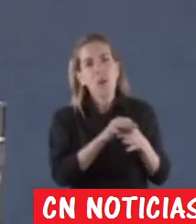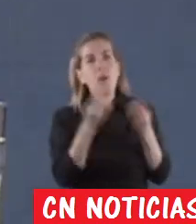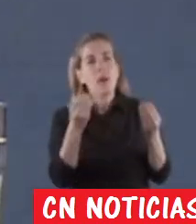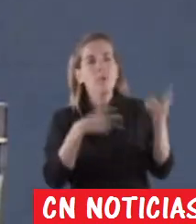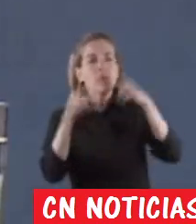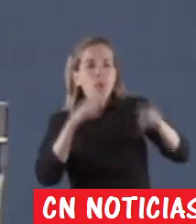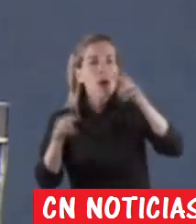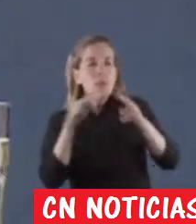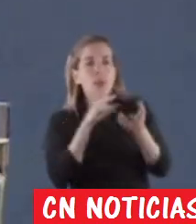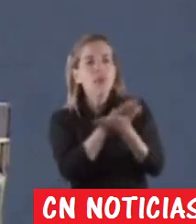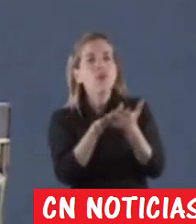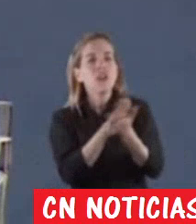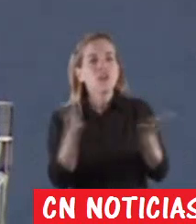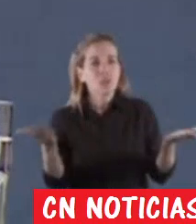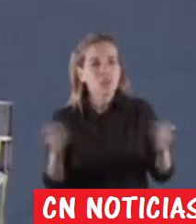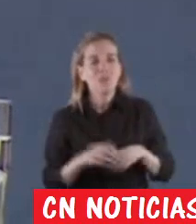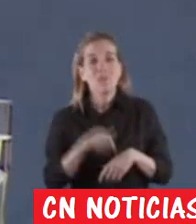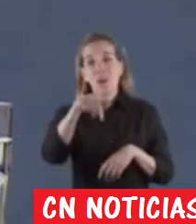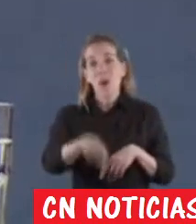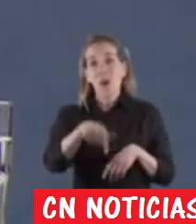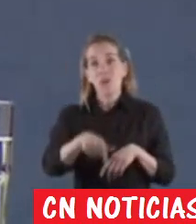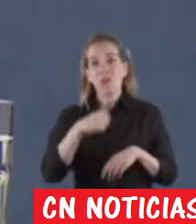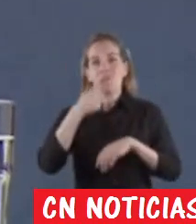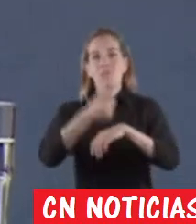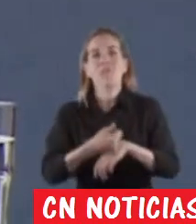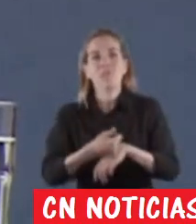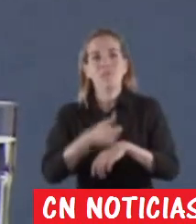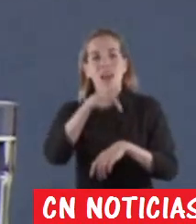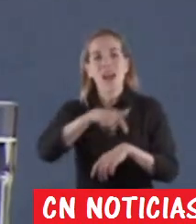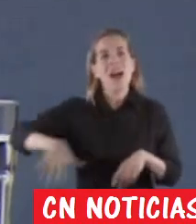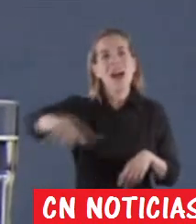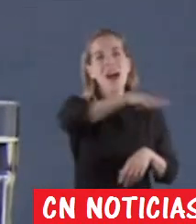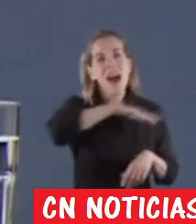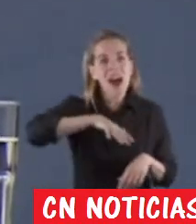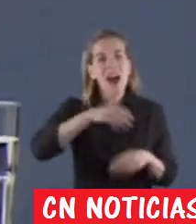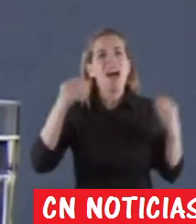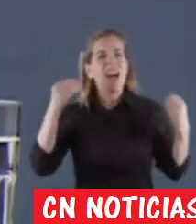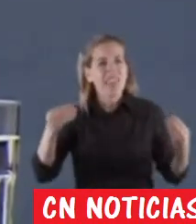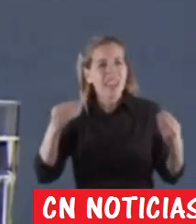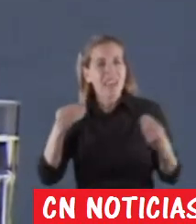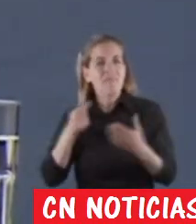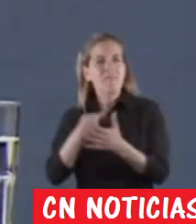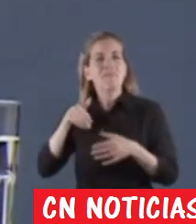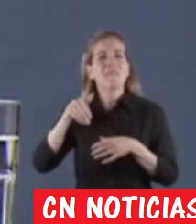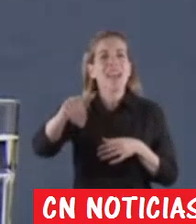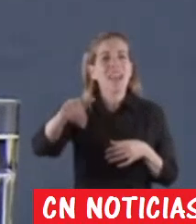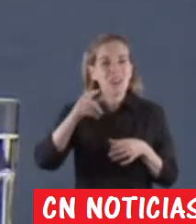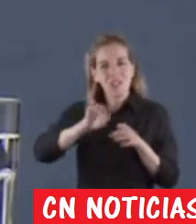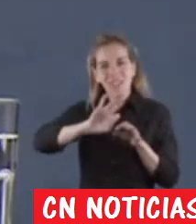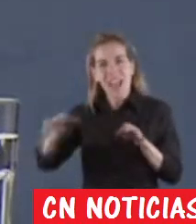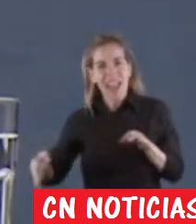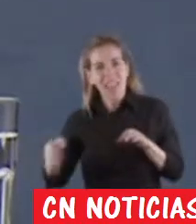adecuada. Hoy estoy acá en esta terminal de ómnibus de larga distancia de Lomas, donde me contaba